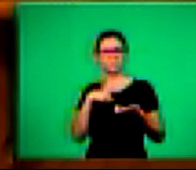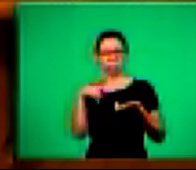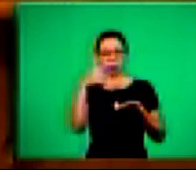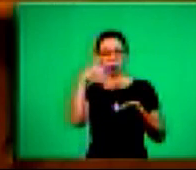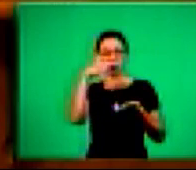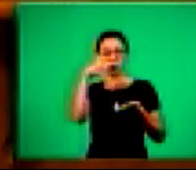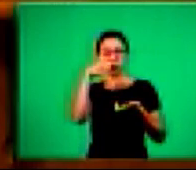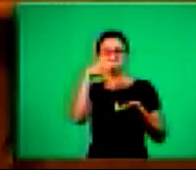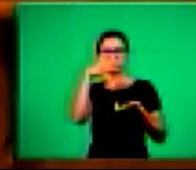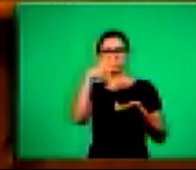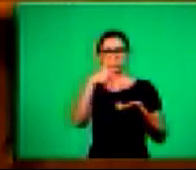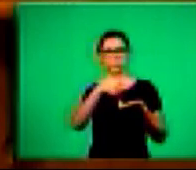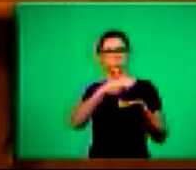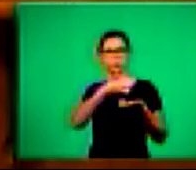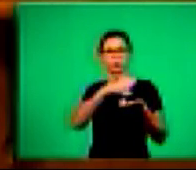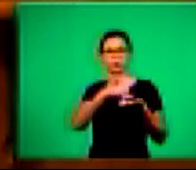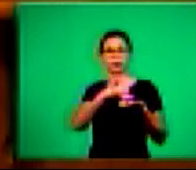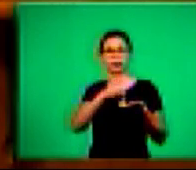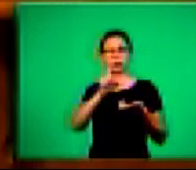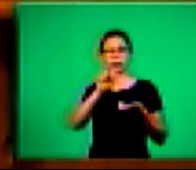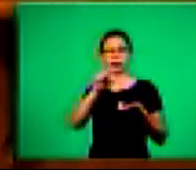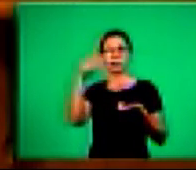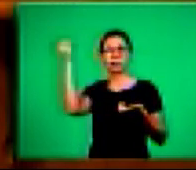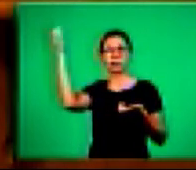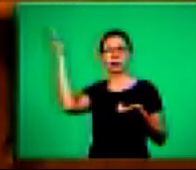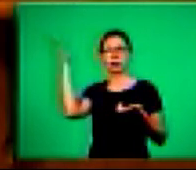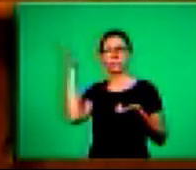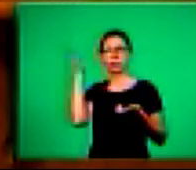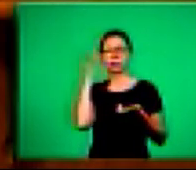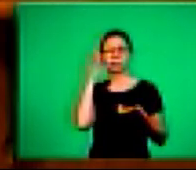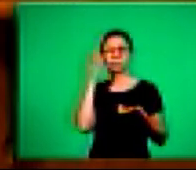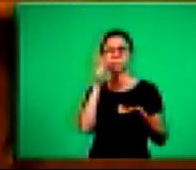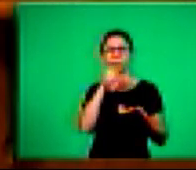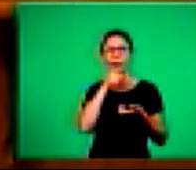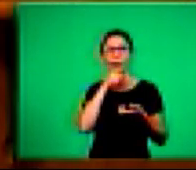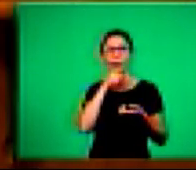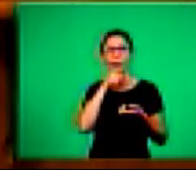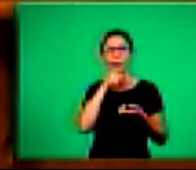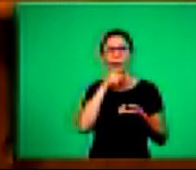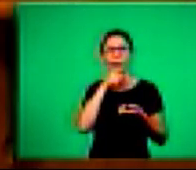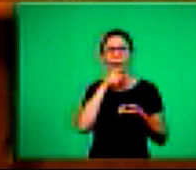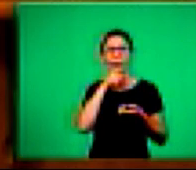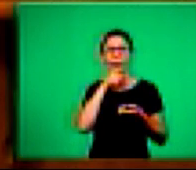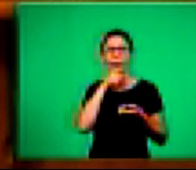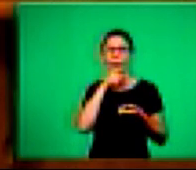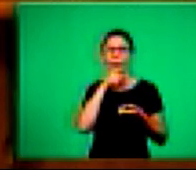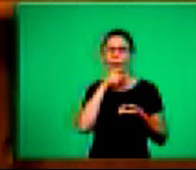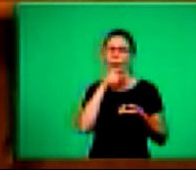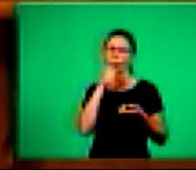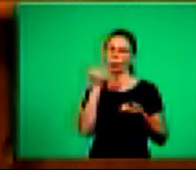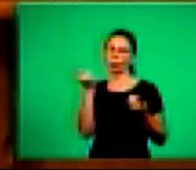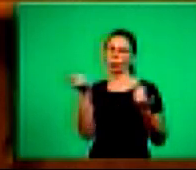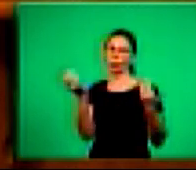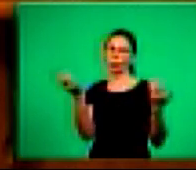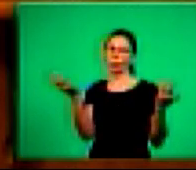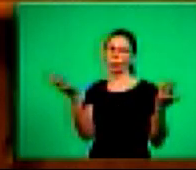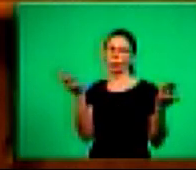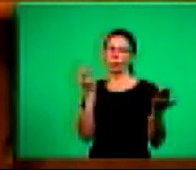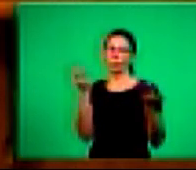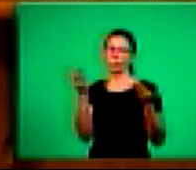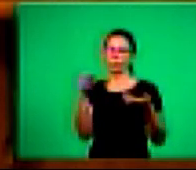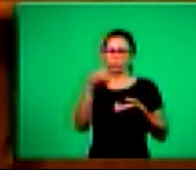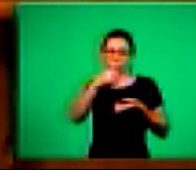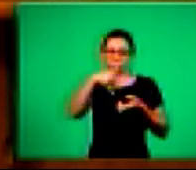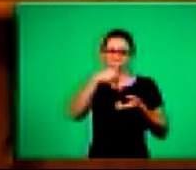el aceite está allí y la revelación también sin revelación sin aceite el